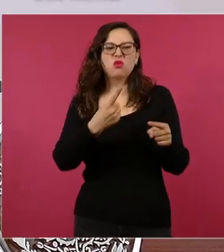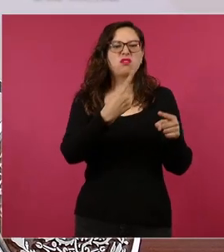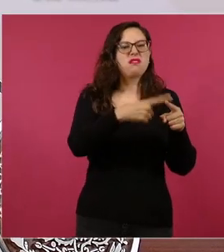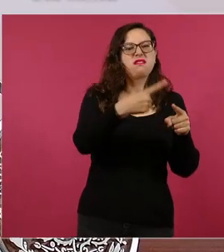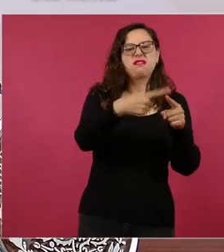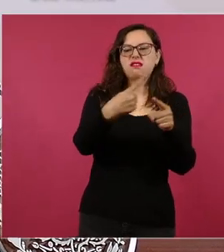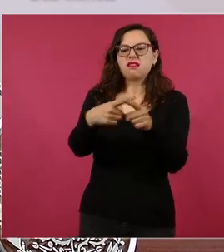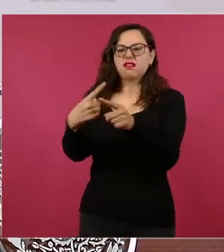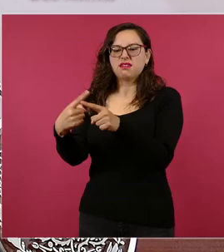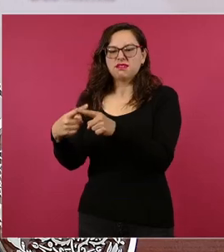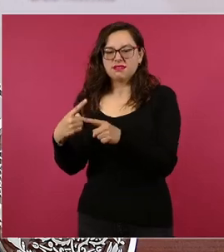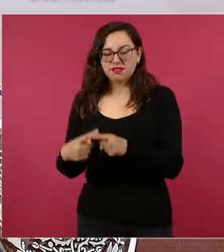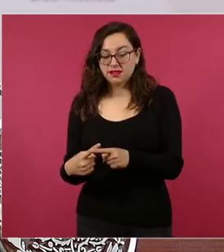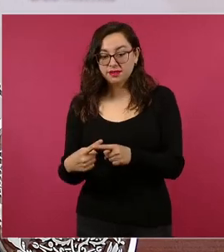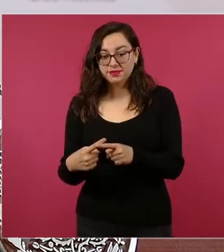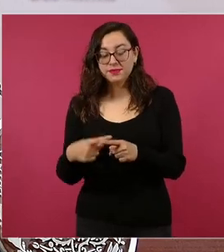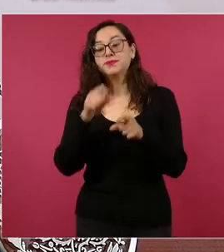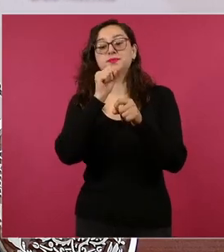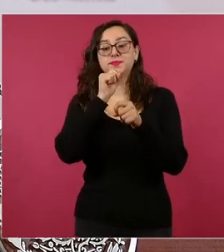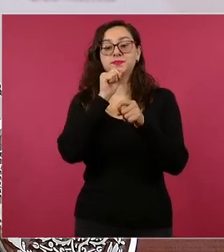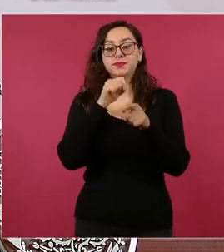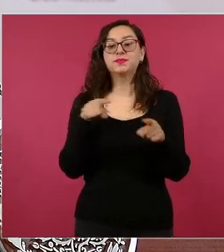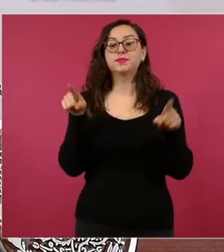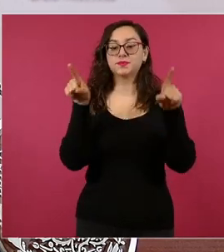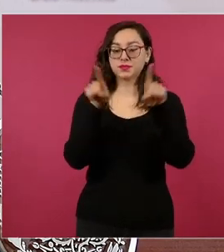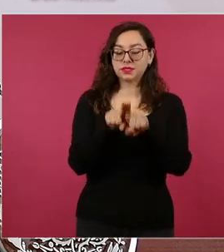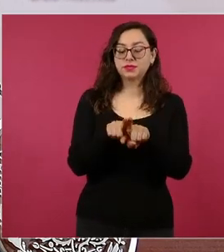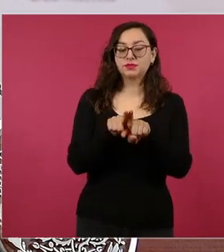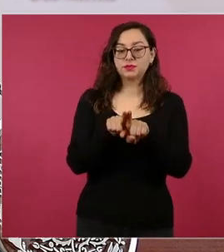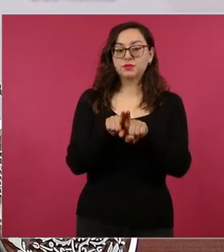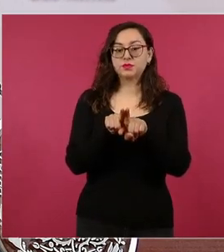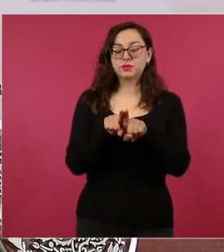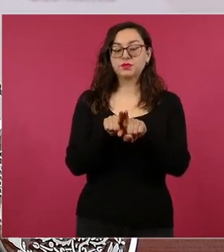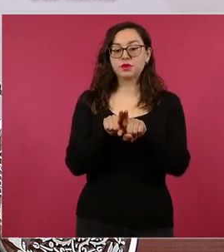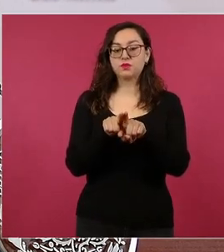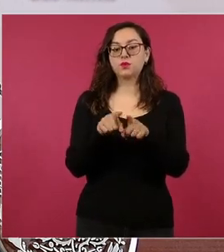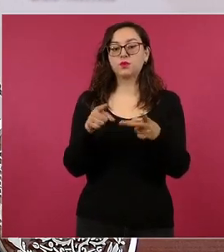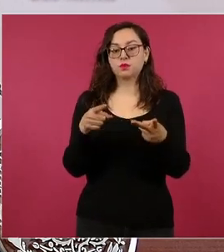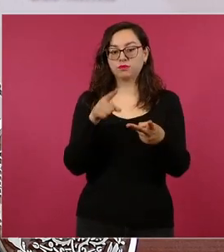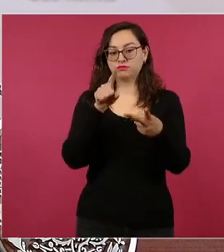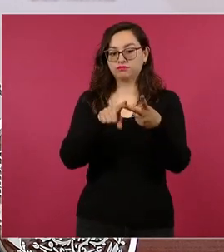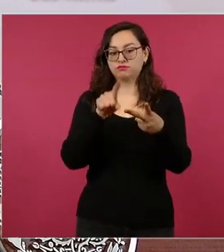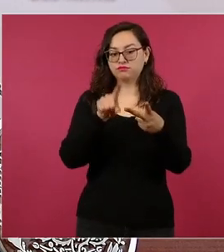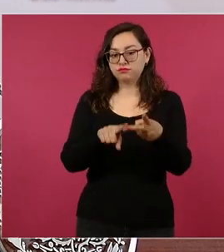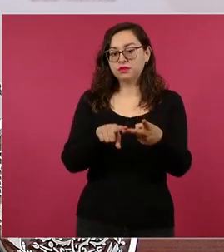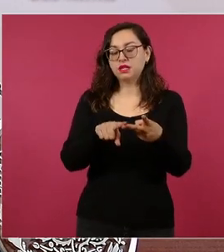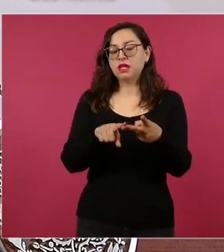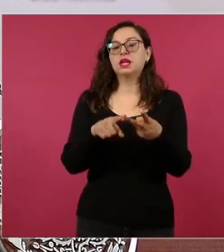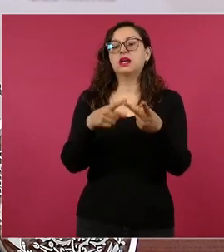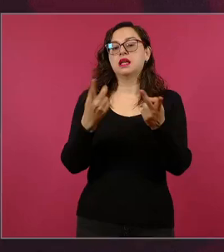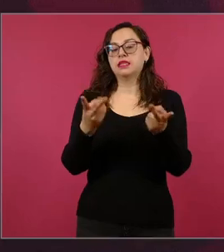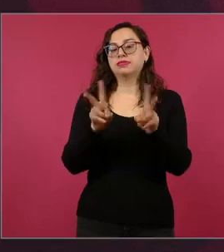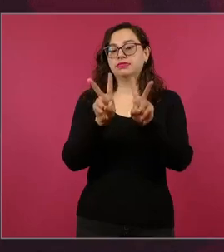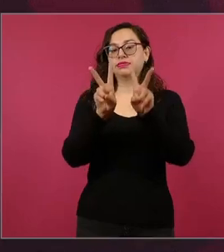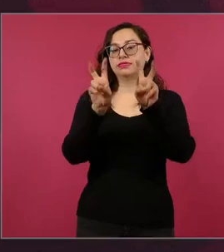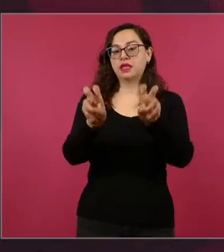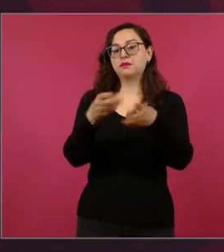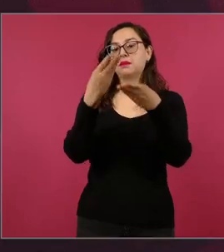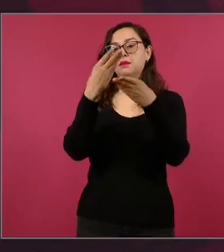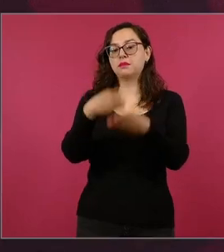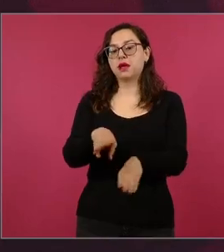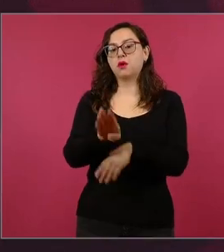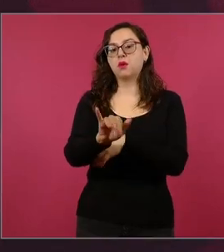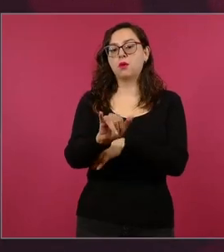sobre los resultados de la financiera para el bienestar. Esos son los dos